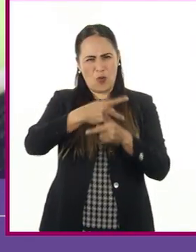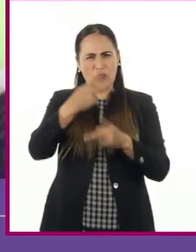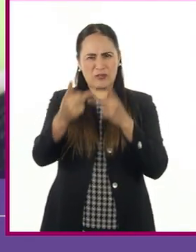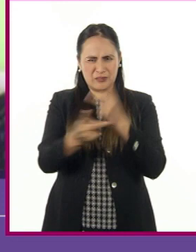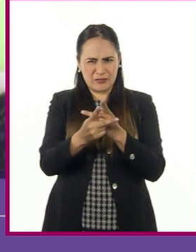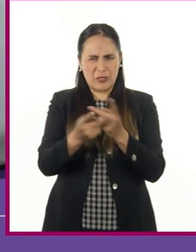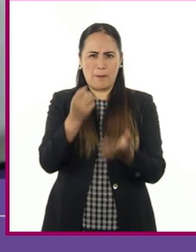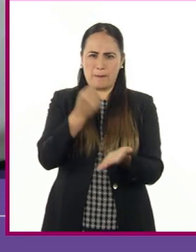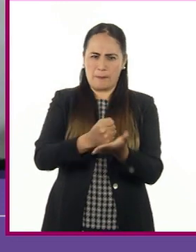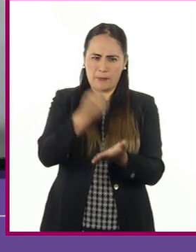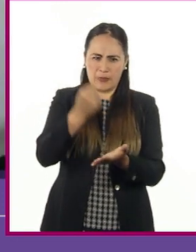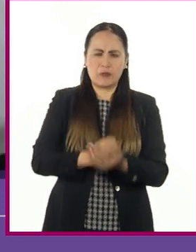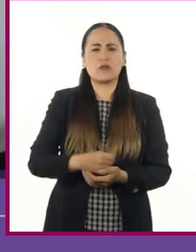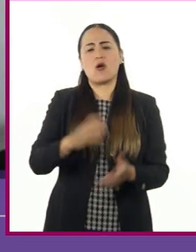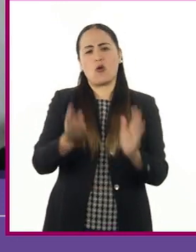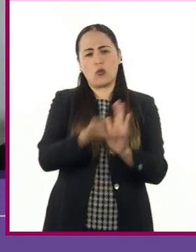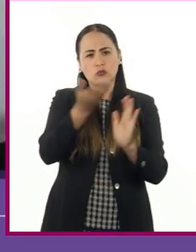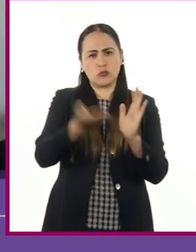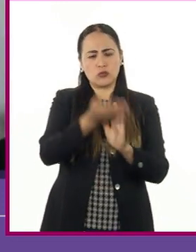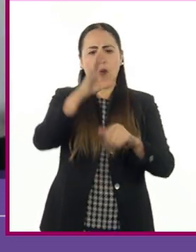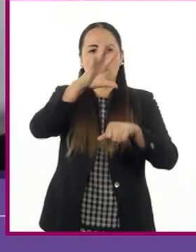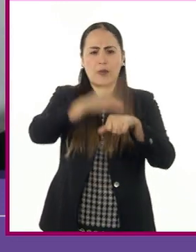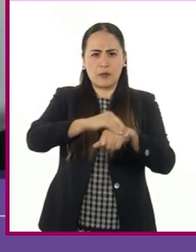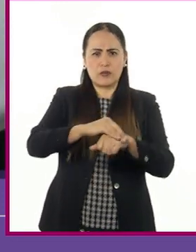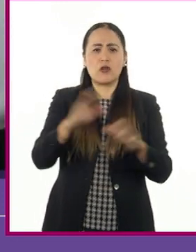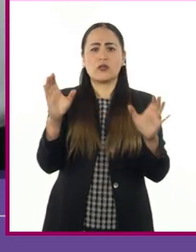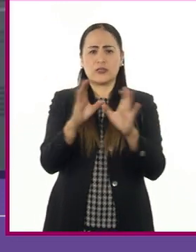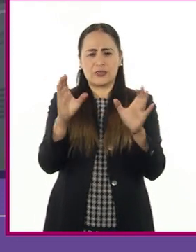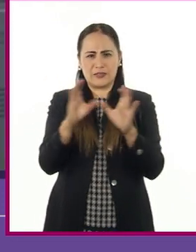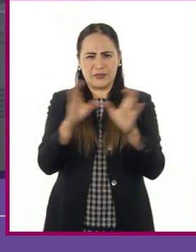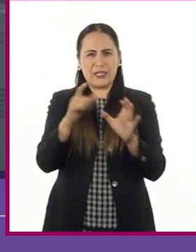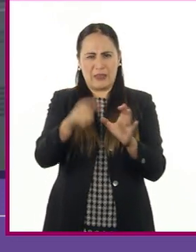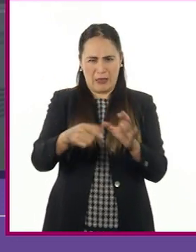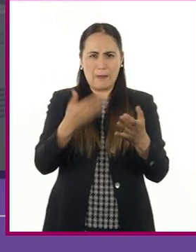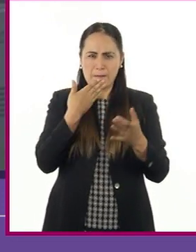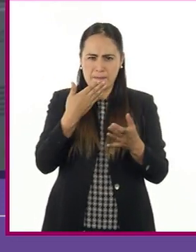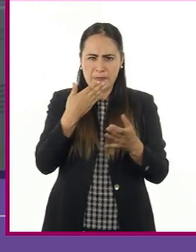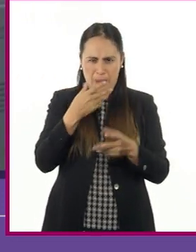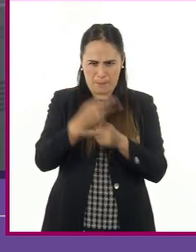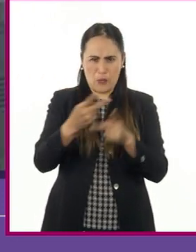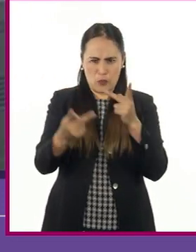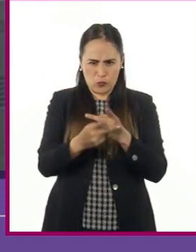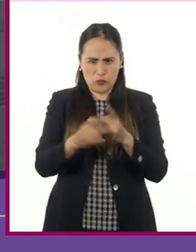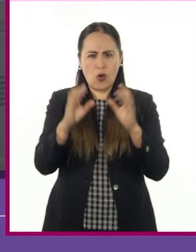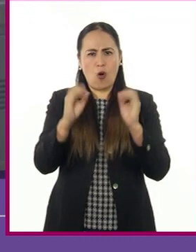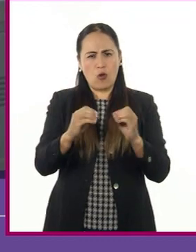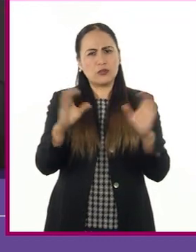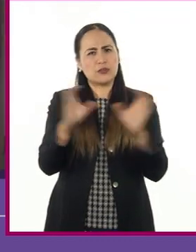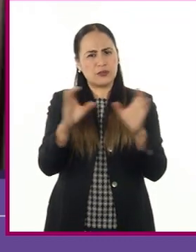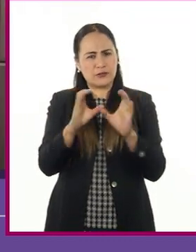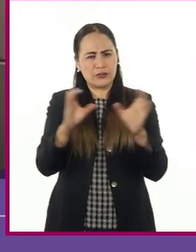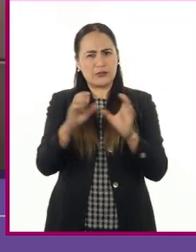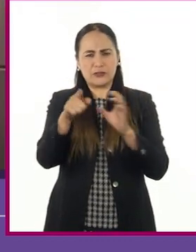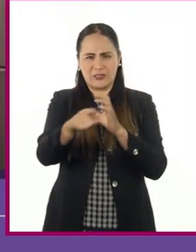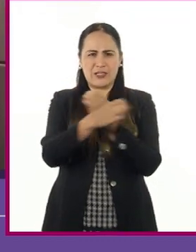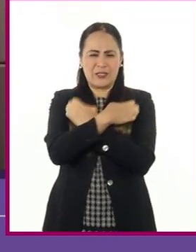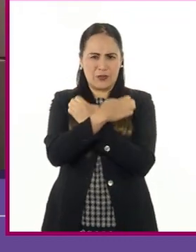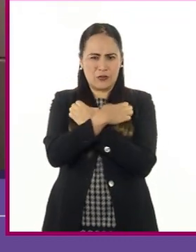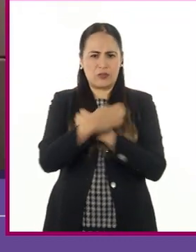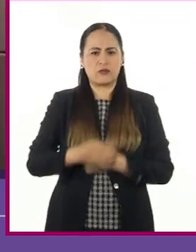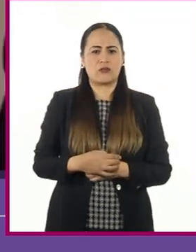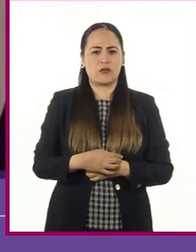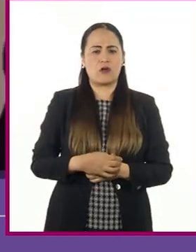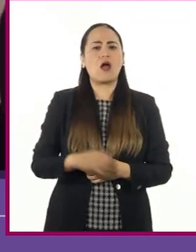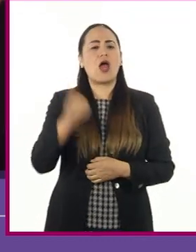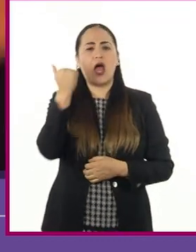permisos de construcción, certificados de calidad de un producto, gestión de certificados educativos, altas y bajas